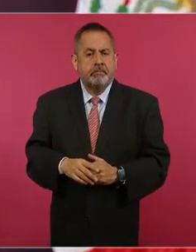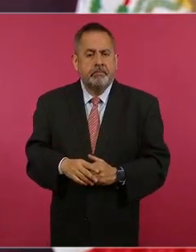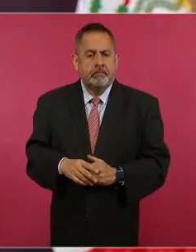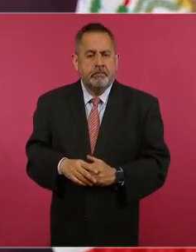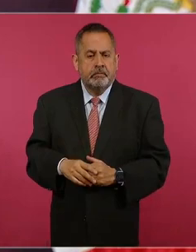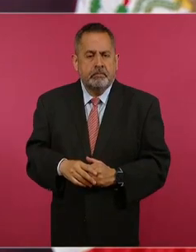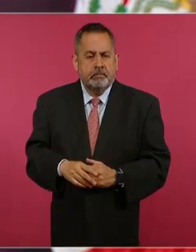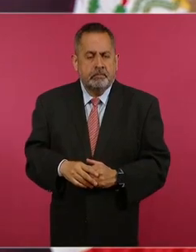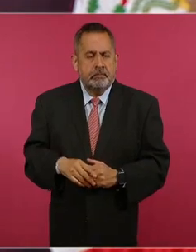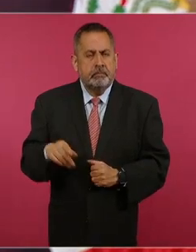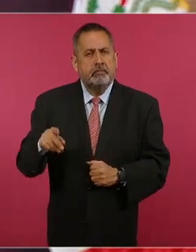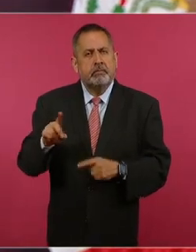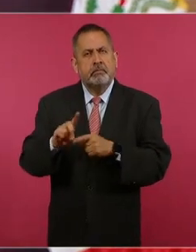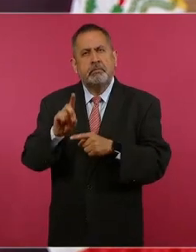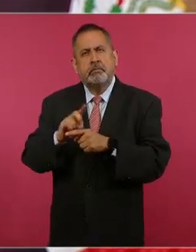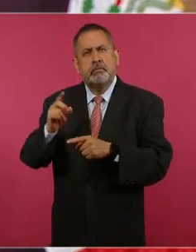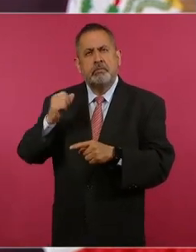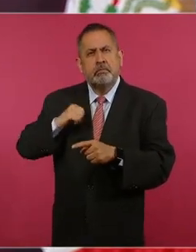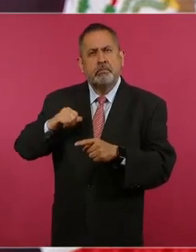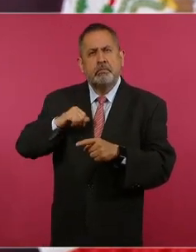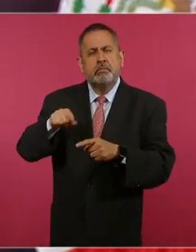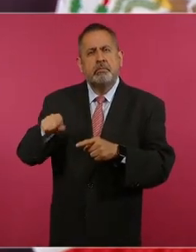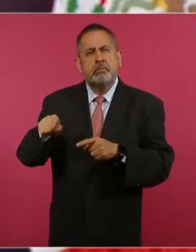de mucha antigüedad.